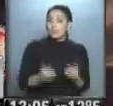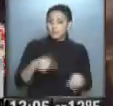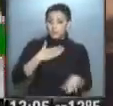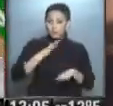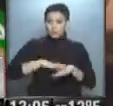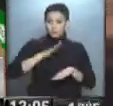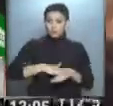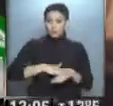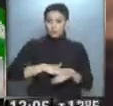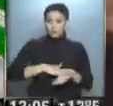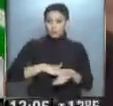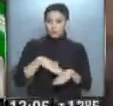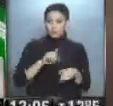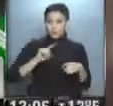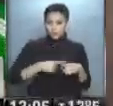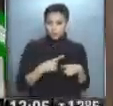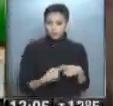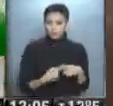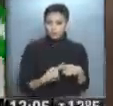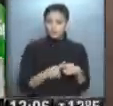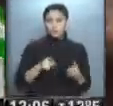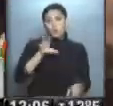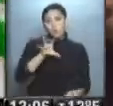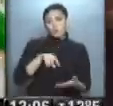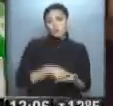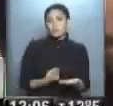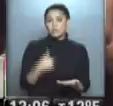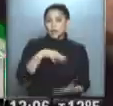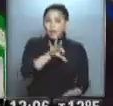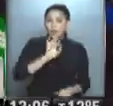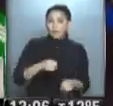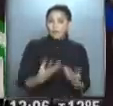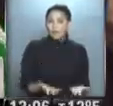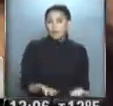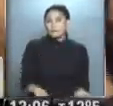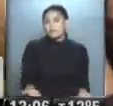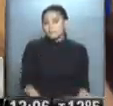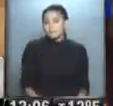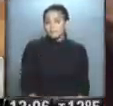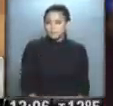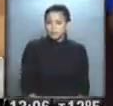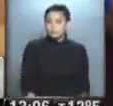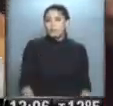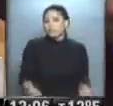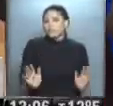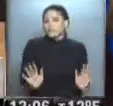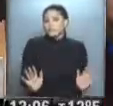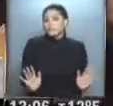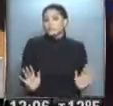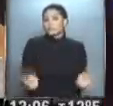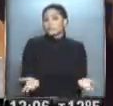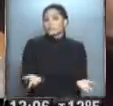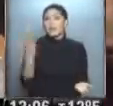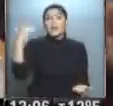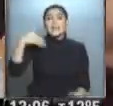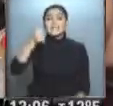responsabilidad institucional y para la provincia de Buenos Aires. Así que en ese sentido,